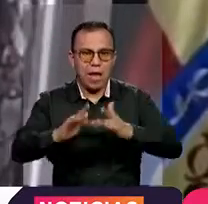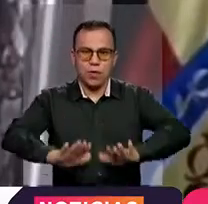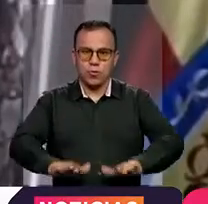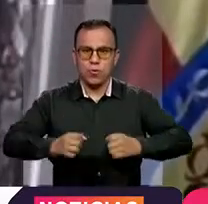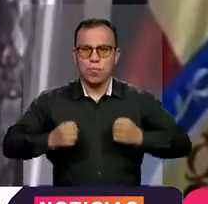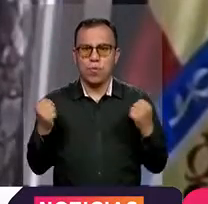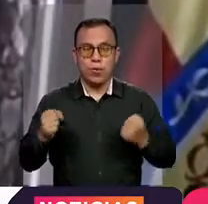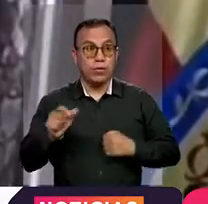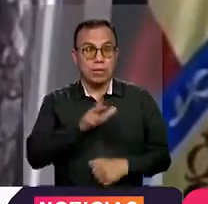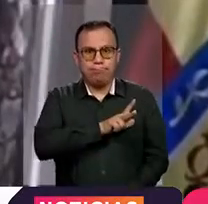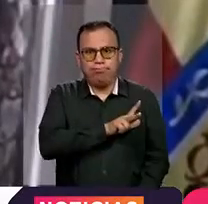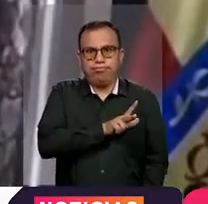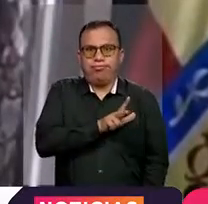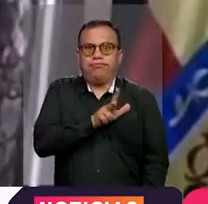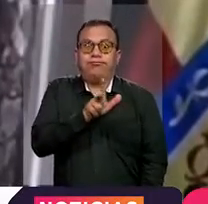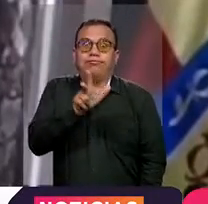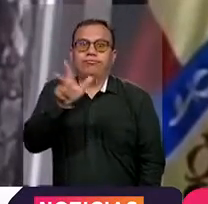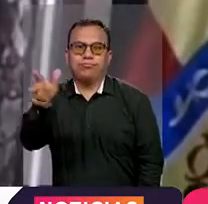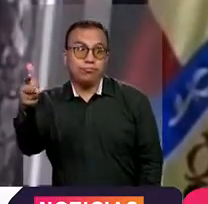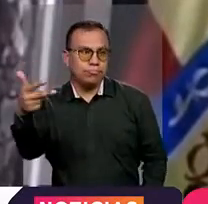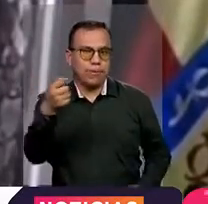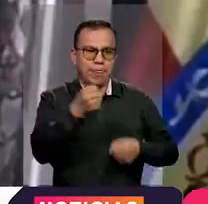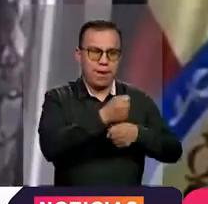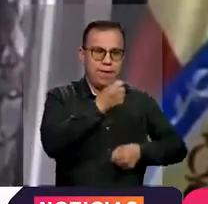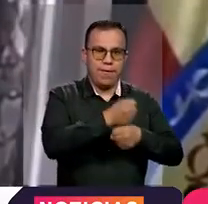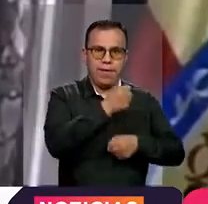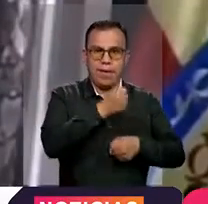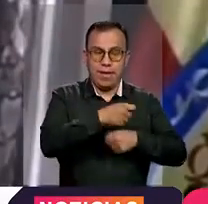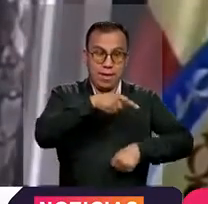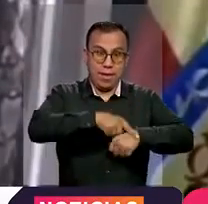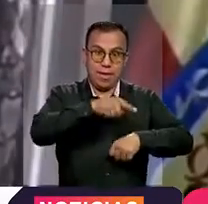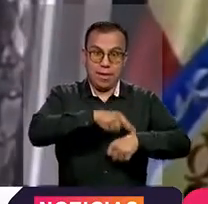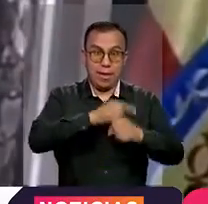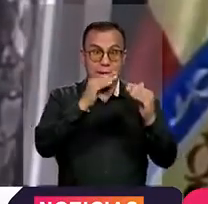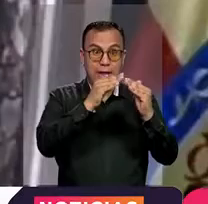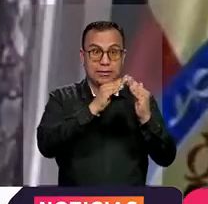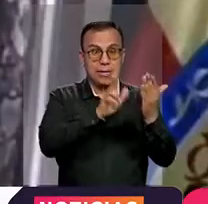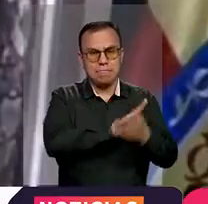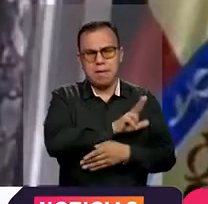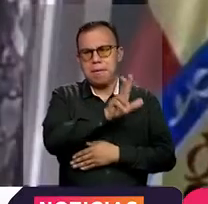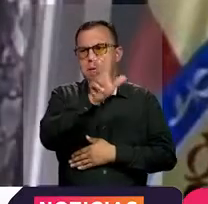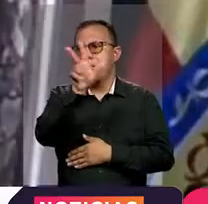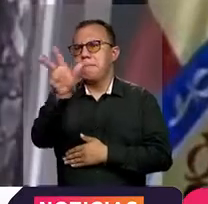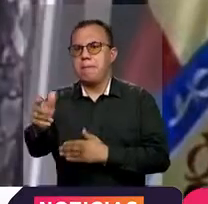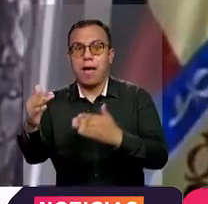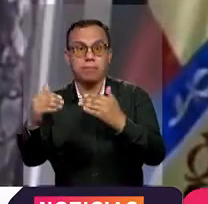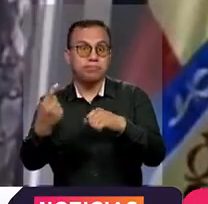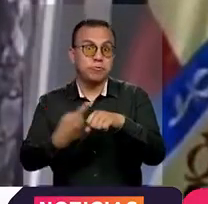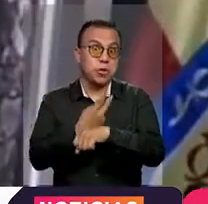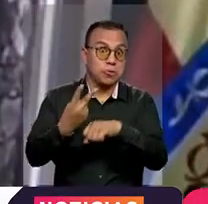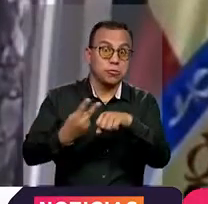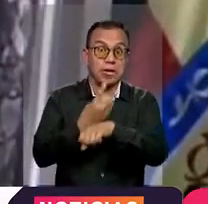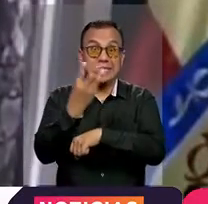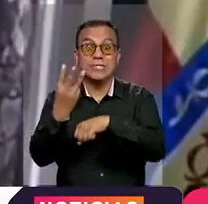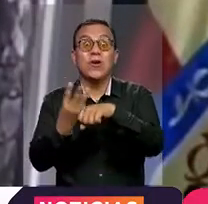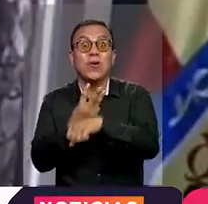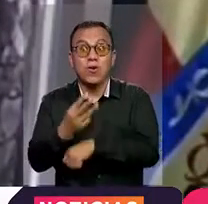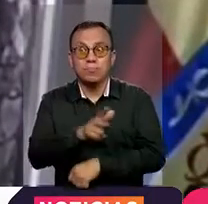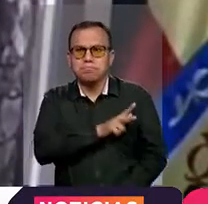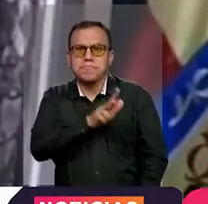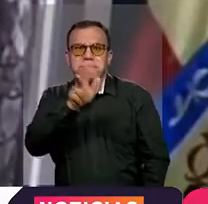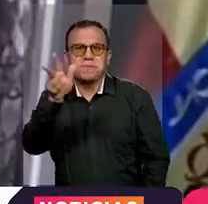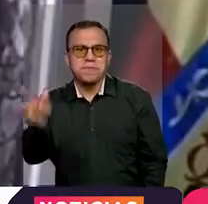las distancias que le toma a una trabajadora salir de su casa y llegar al trabajo, 2-3 horas en muchos casos,